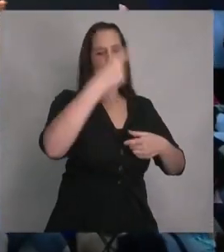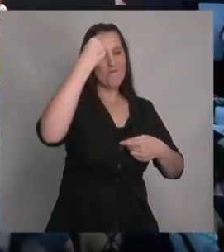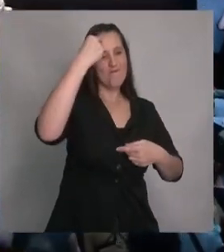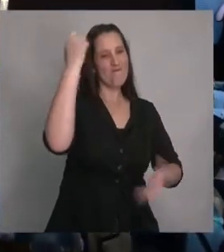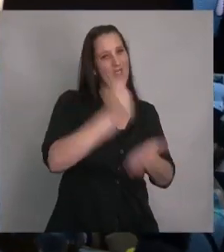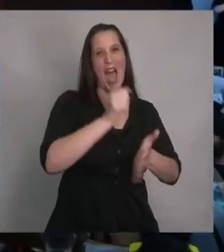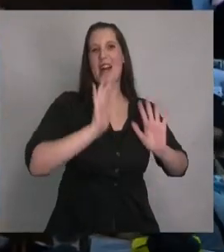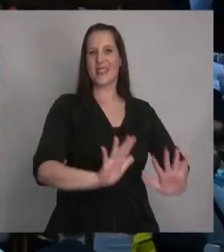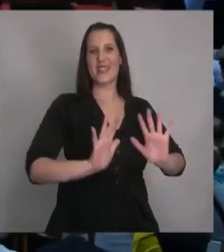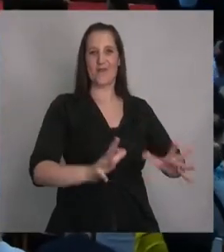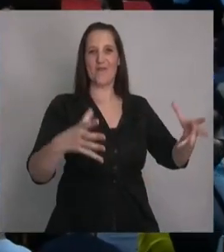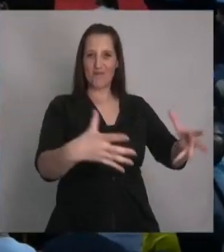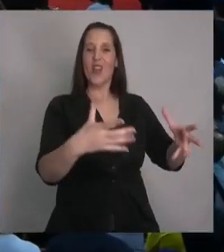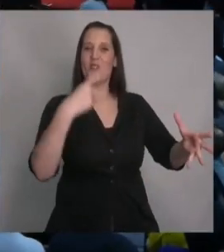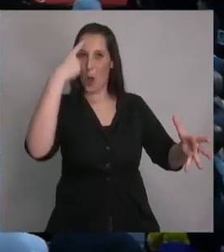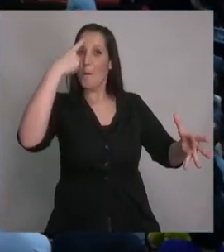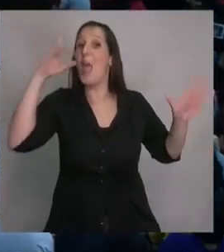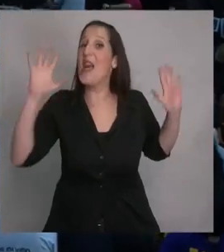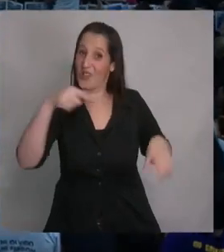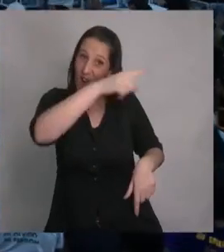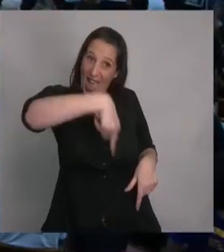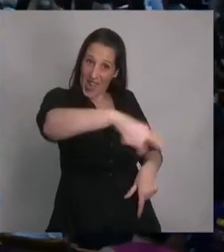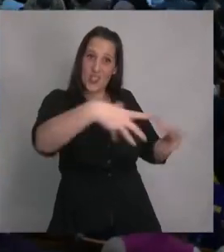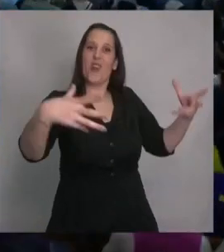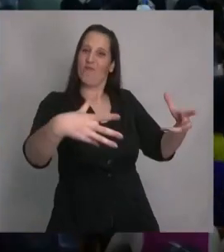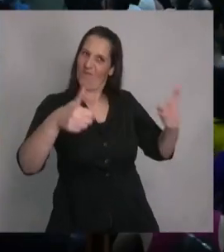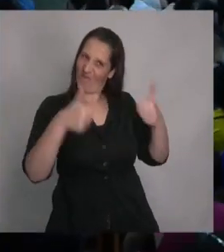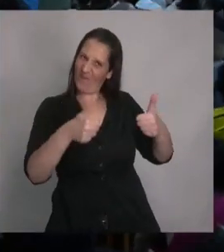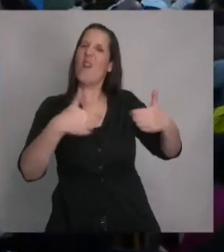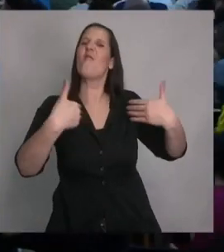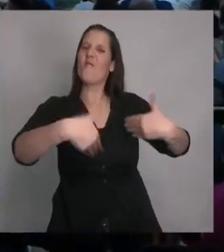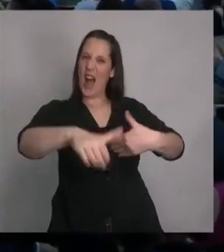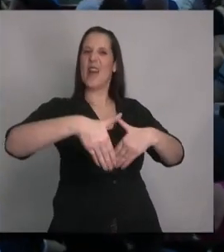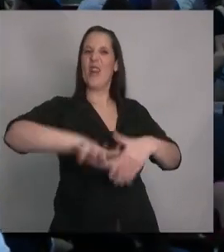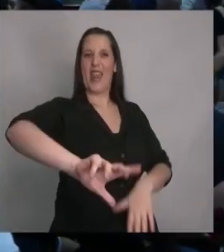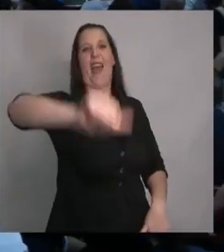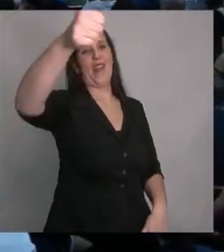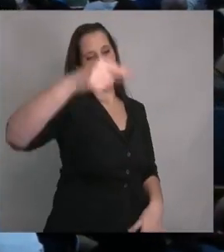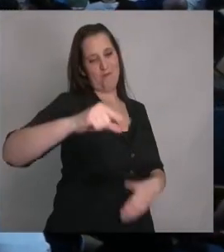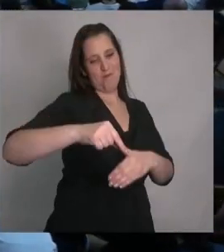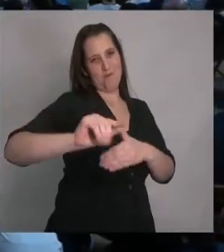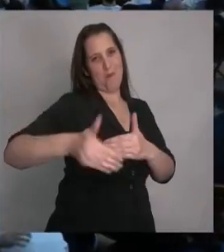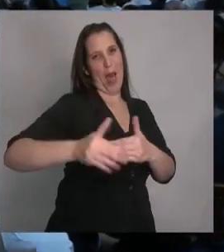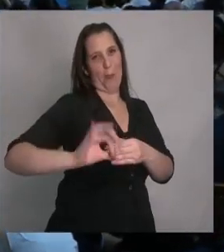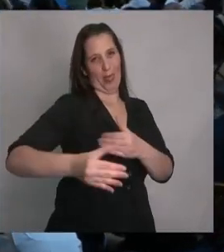creo yo tengo la esperanza van a triunfar en el corto plazo